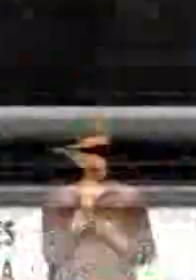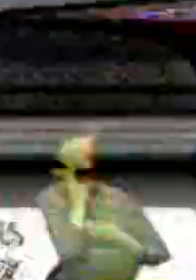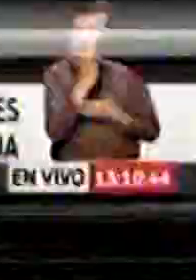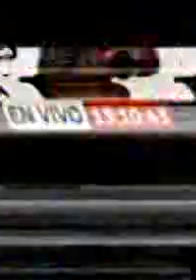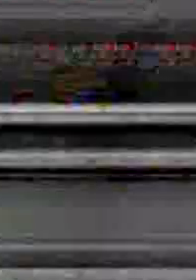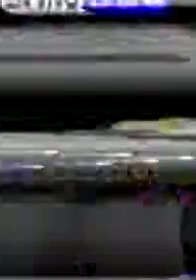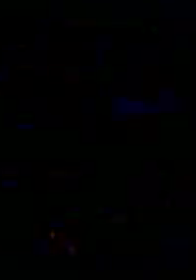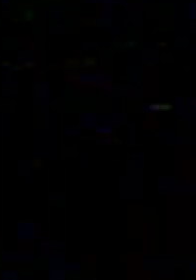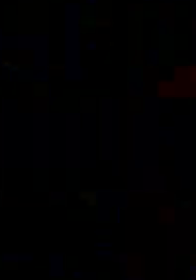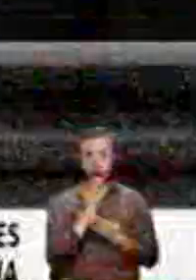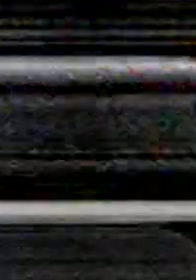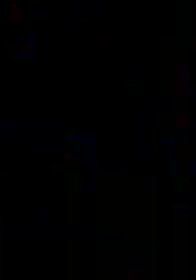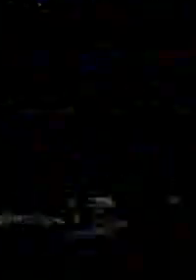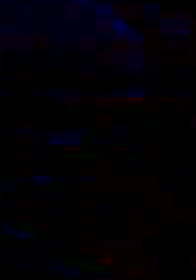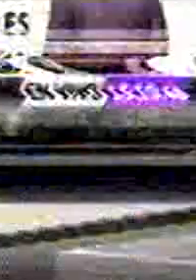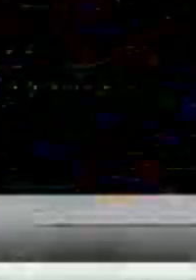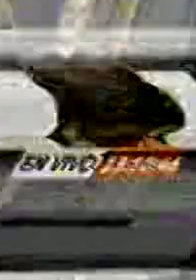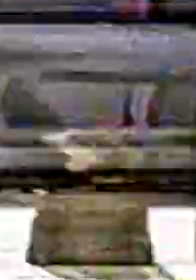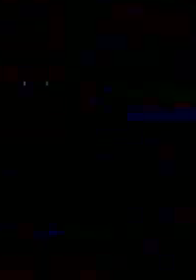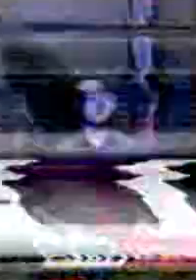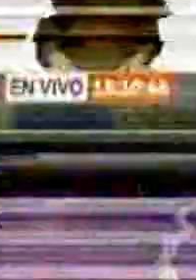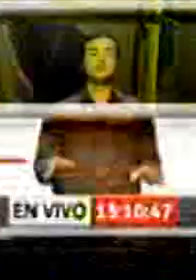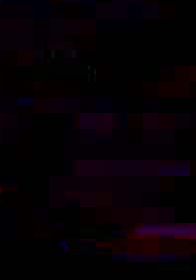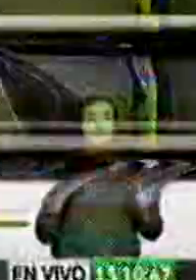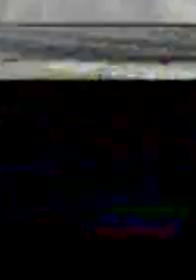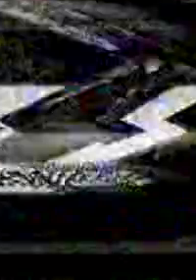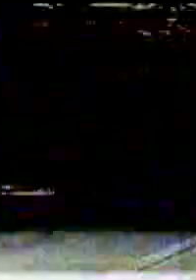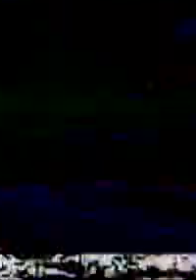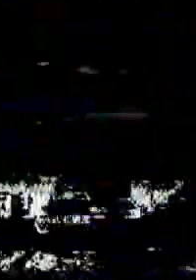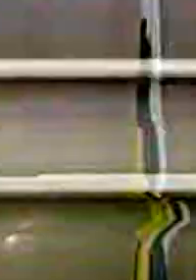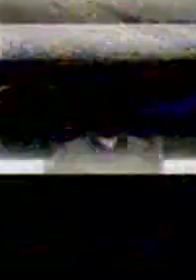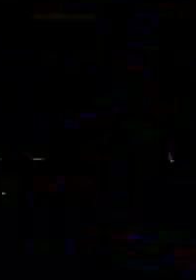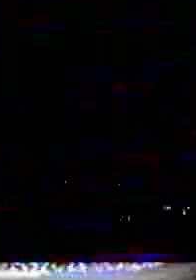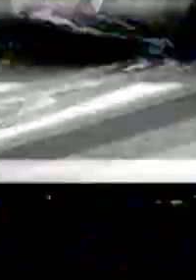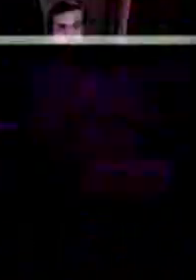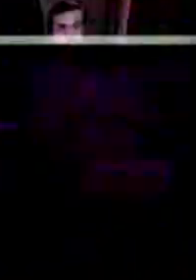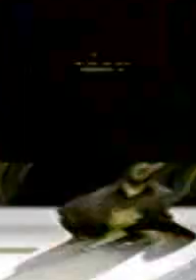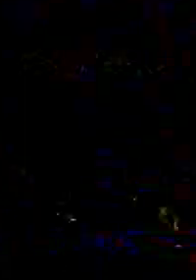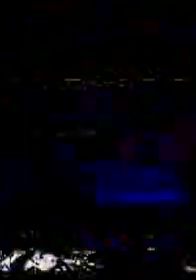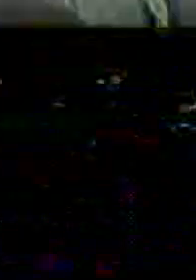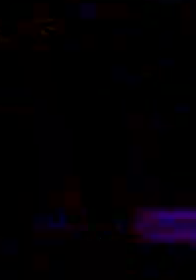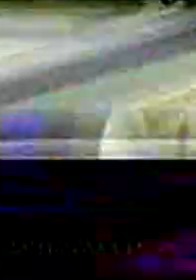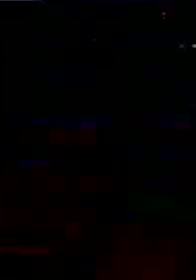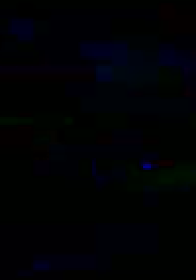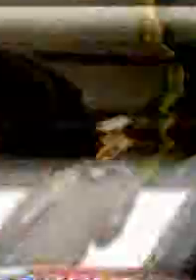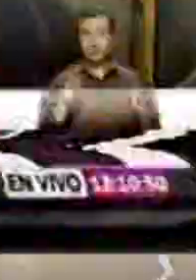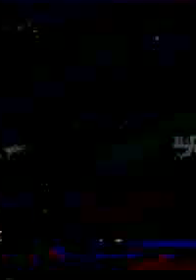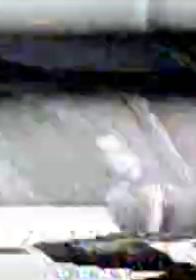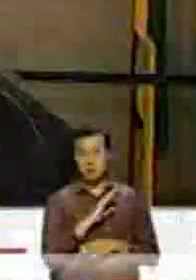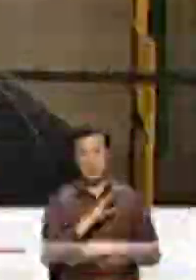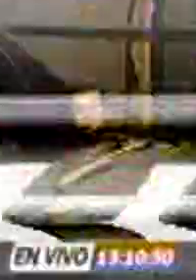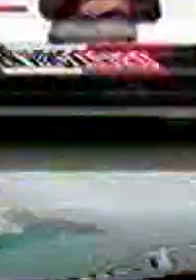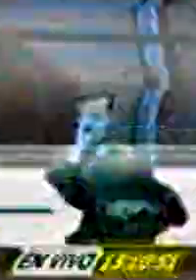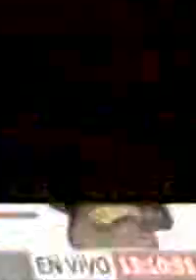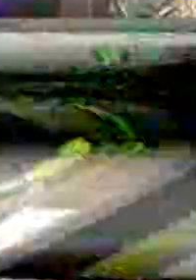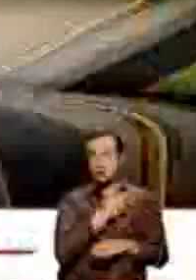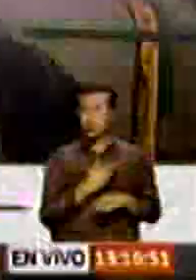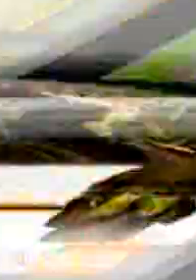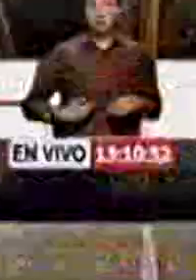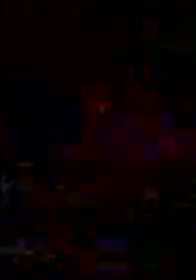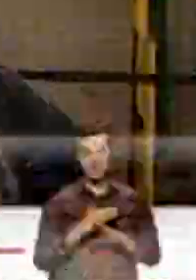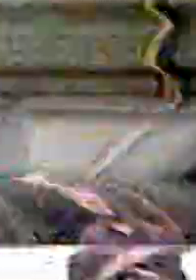octubre. Este veto por inconstitucionalidad, que es en realidad un veto total camuflado por parte del